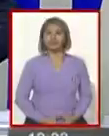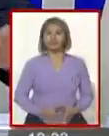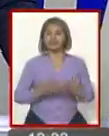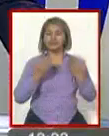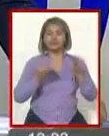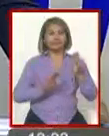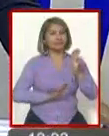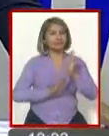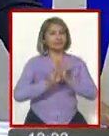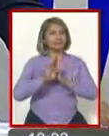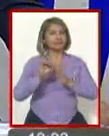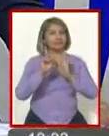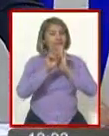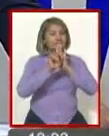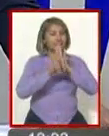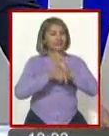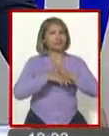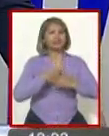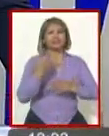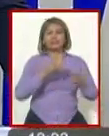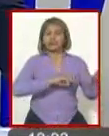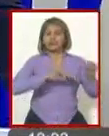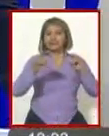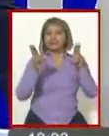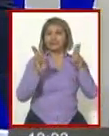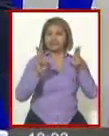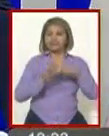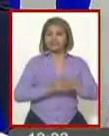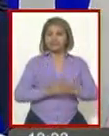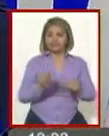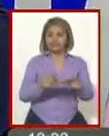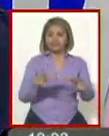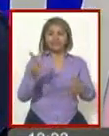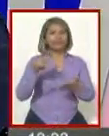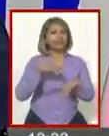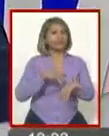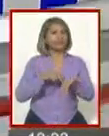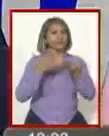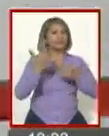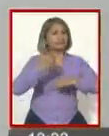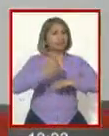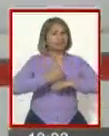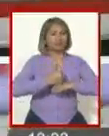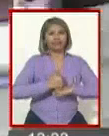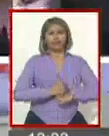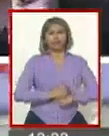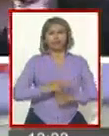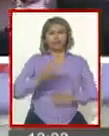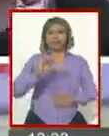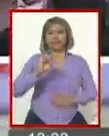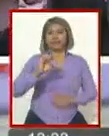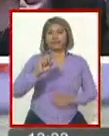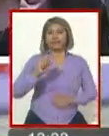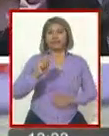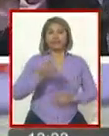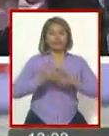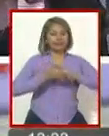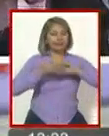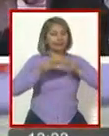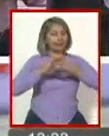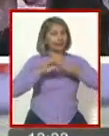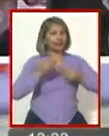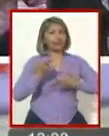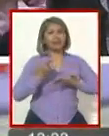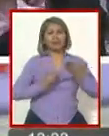La información se va generando minuto a minuto y nos trasladamos rápidamente hasta la zona del Plan 3000. Allí está nuestro colega de trabajo, Cristian Guzmán, para que nos